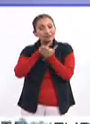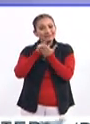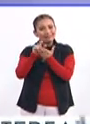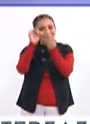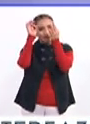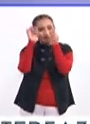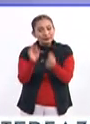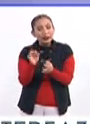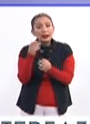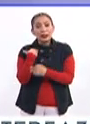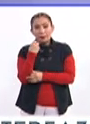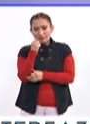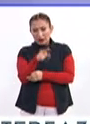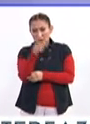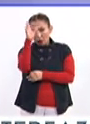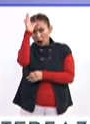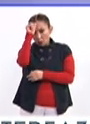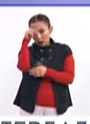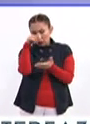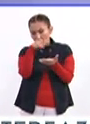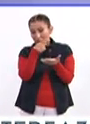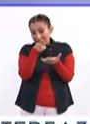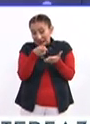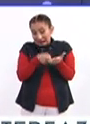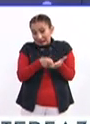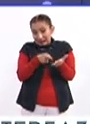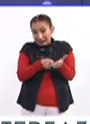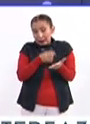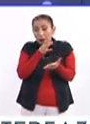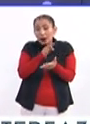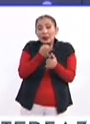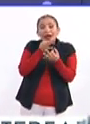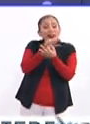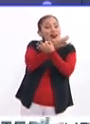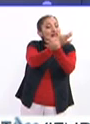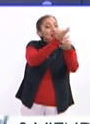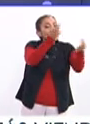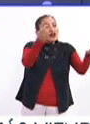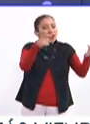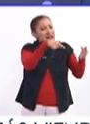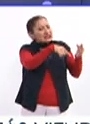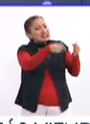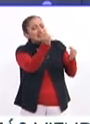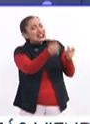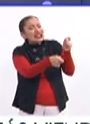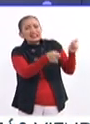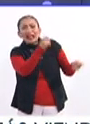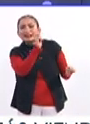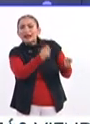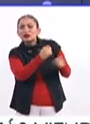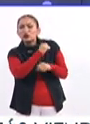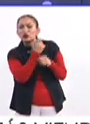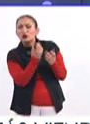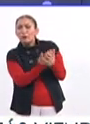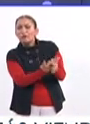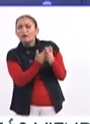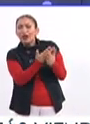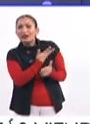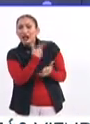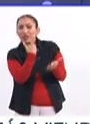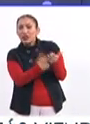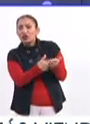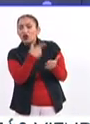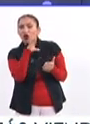transparencia. Y parte del acuerdo, digamos, es poder difundir el maravilloso acervo que tiene el Colegio